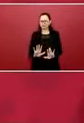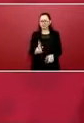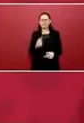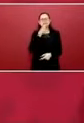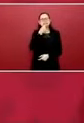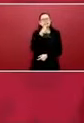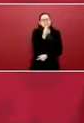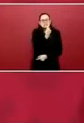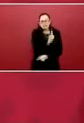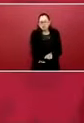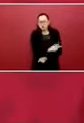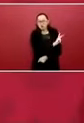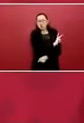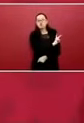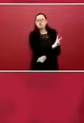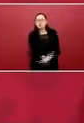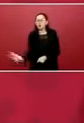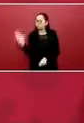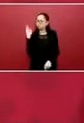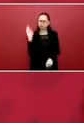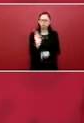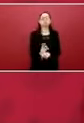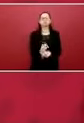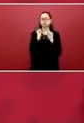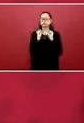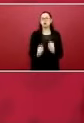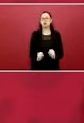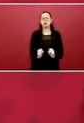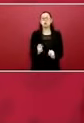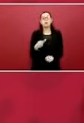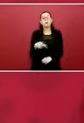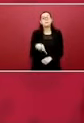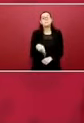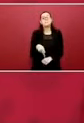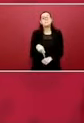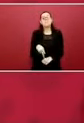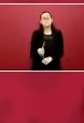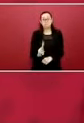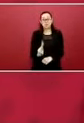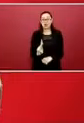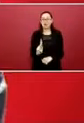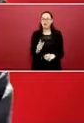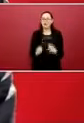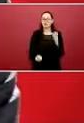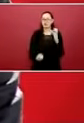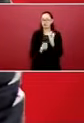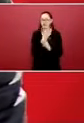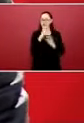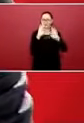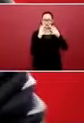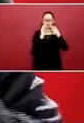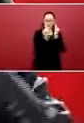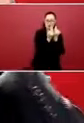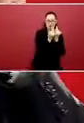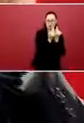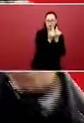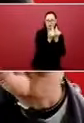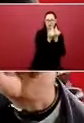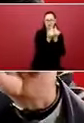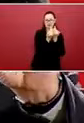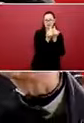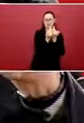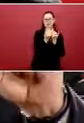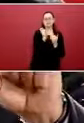las estancias infantiles, nada más que de esta forma se les va a